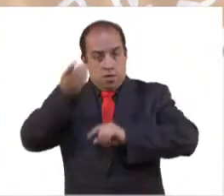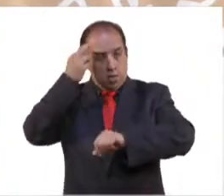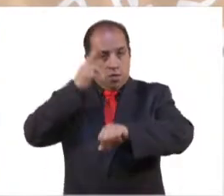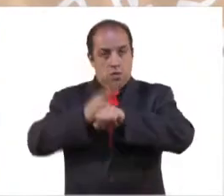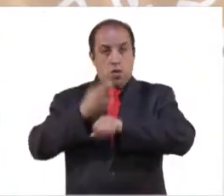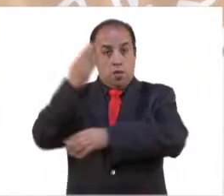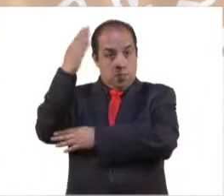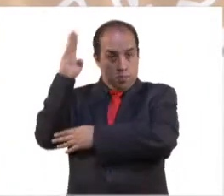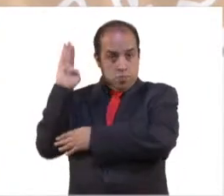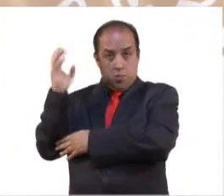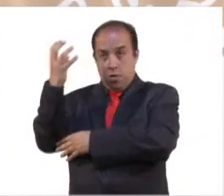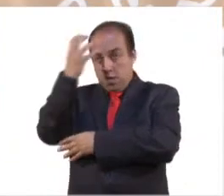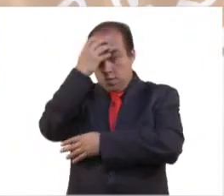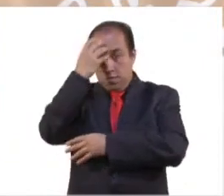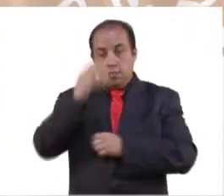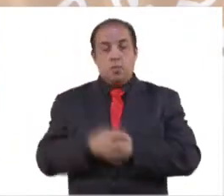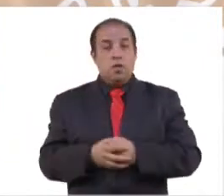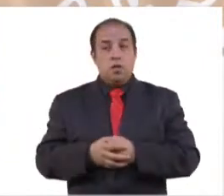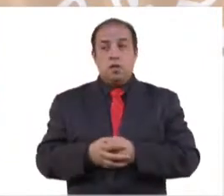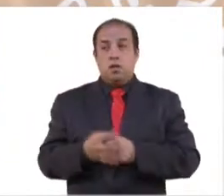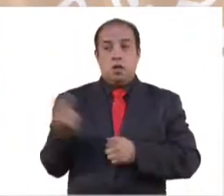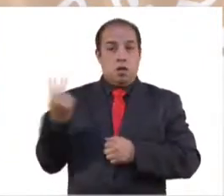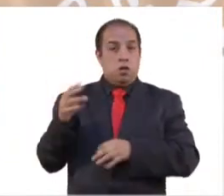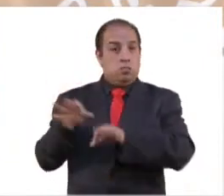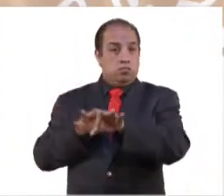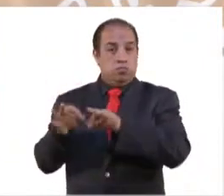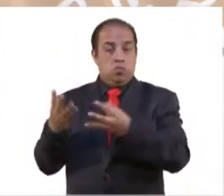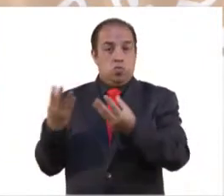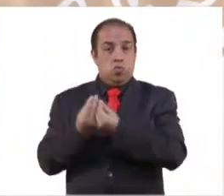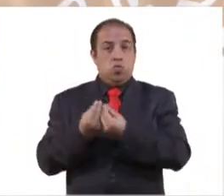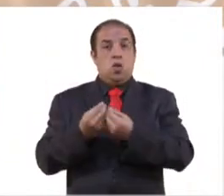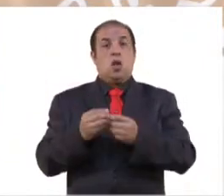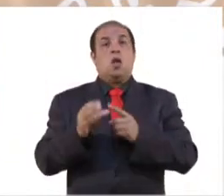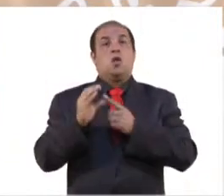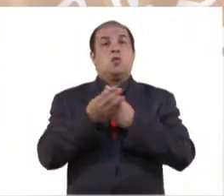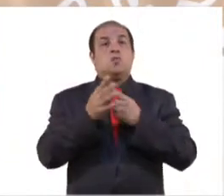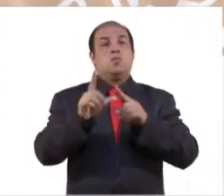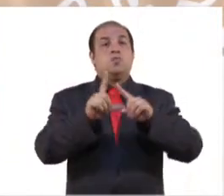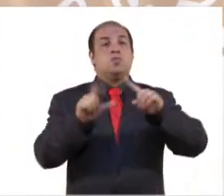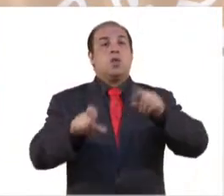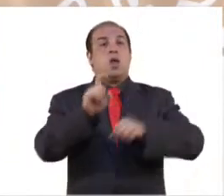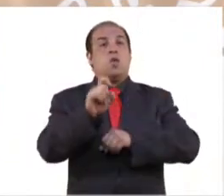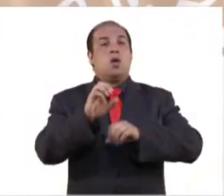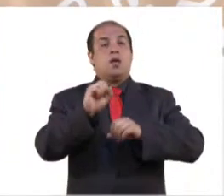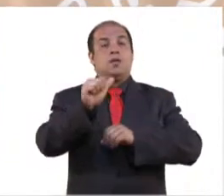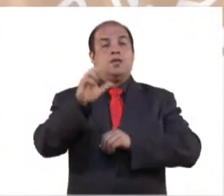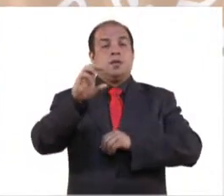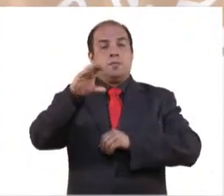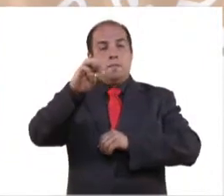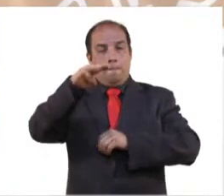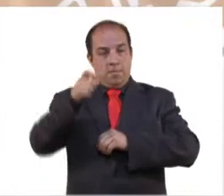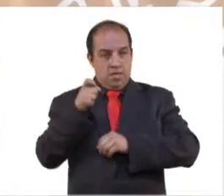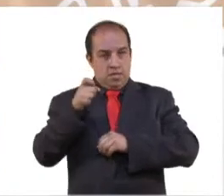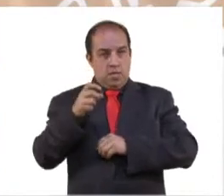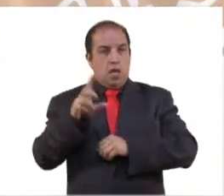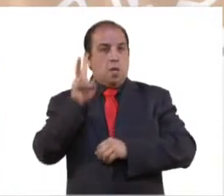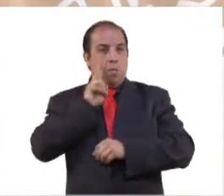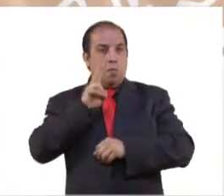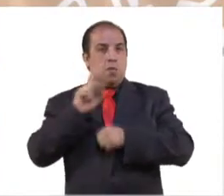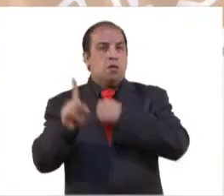del Bosque, porque han estado trabajando con la Comisión Nacional del Agua y con SACMEX para ver si hay algún problema en la calidad del